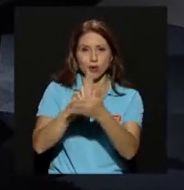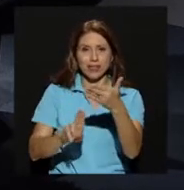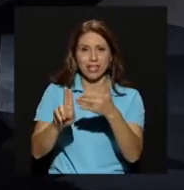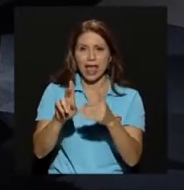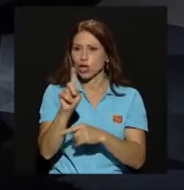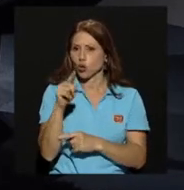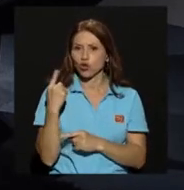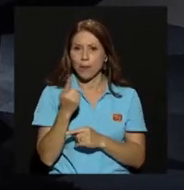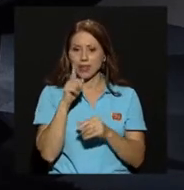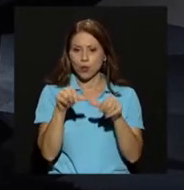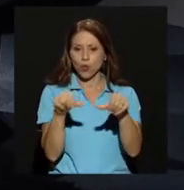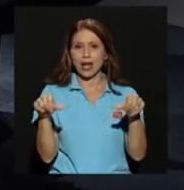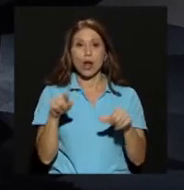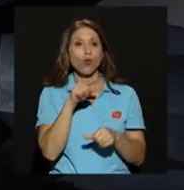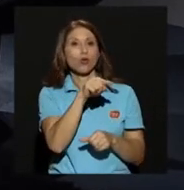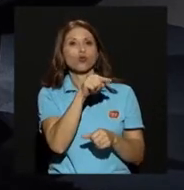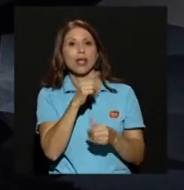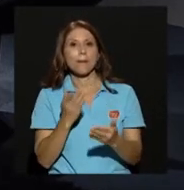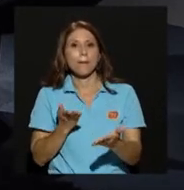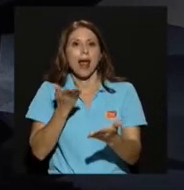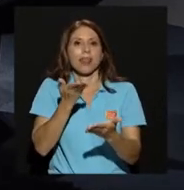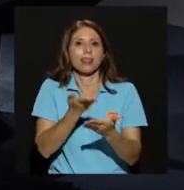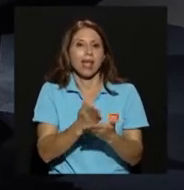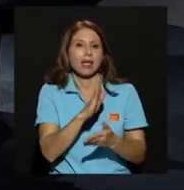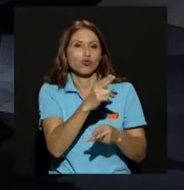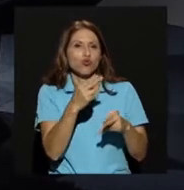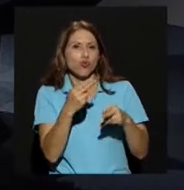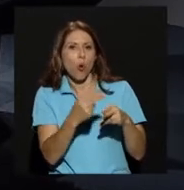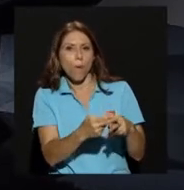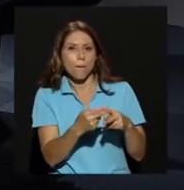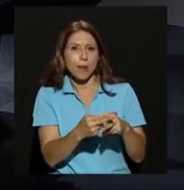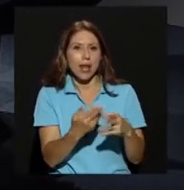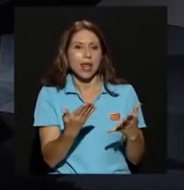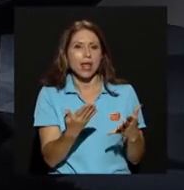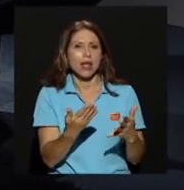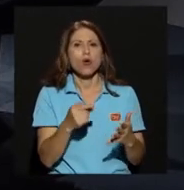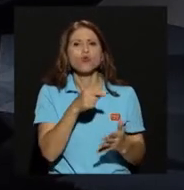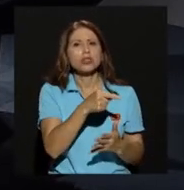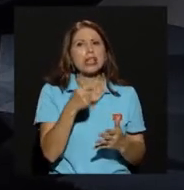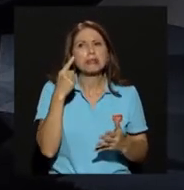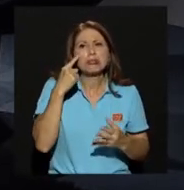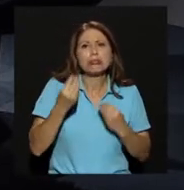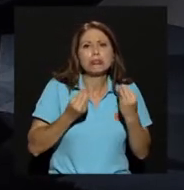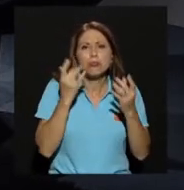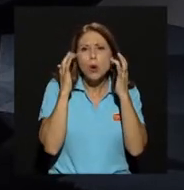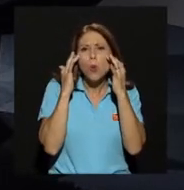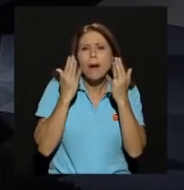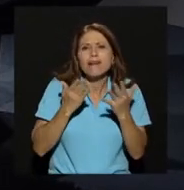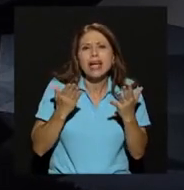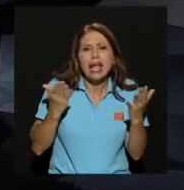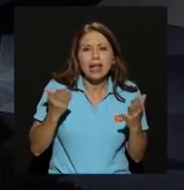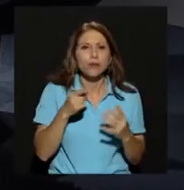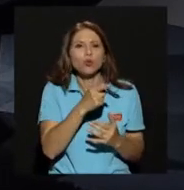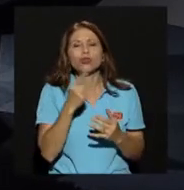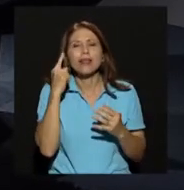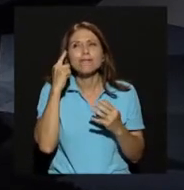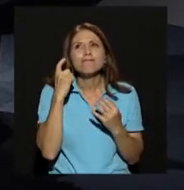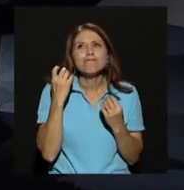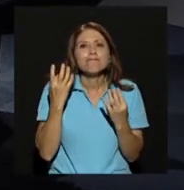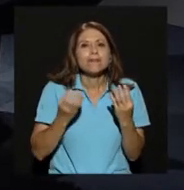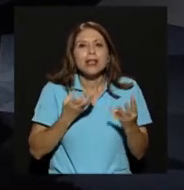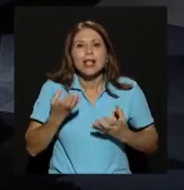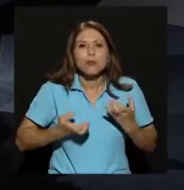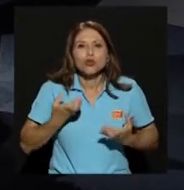universidad, su nombre, ¿qué cosas le inquietaban, qué cosas le ilusionaban, qué cosas le